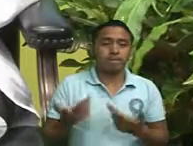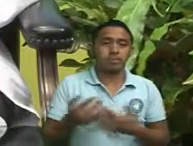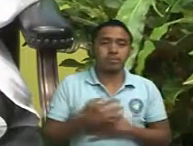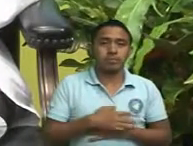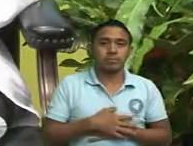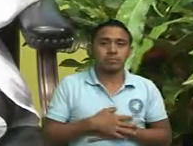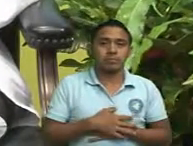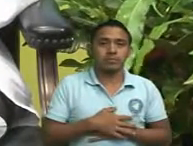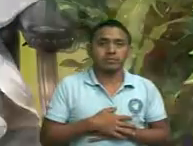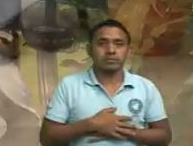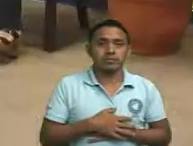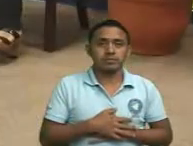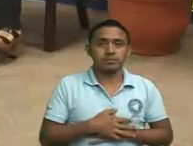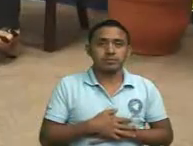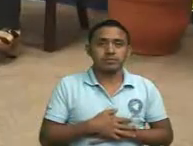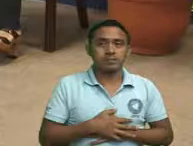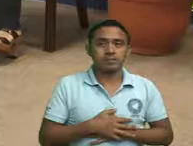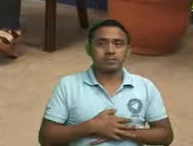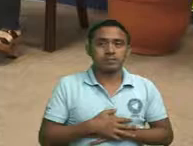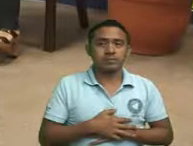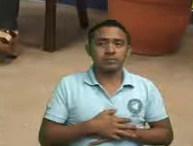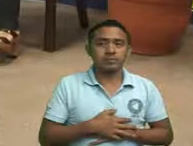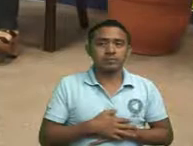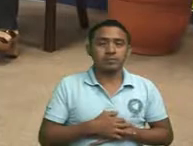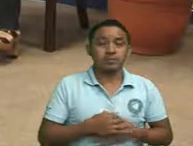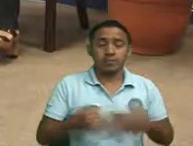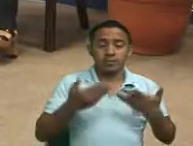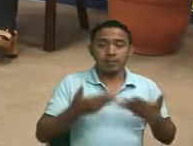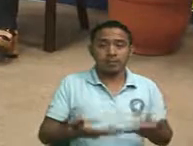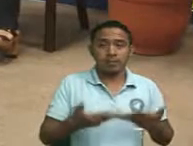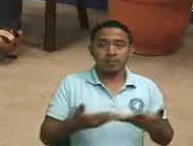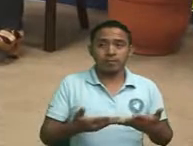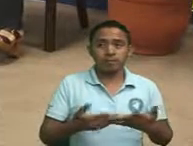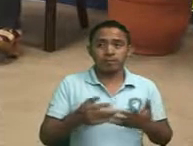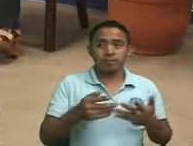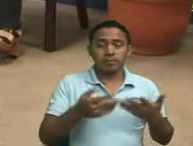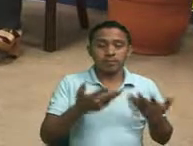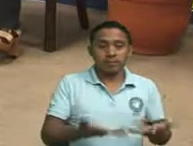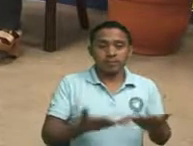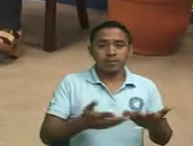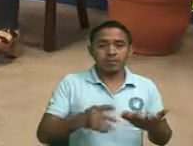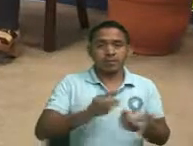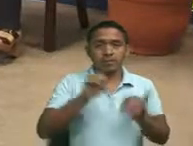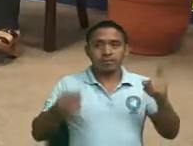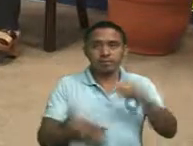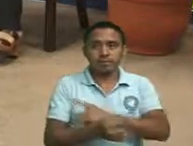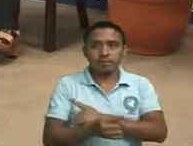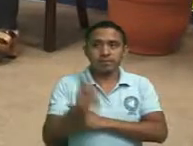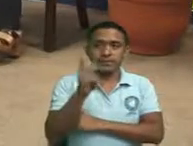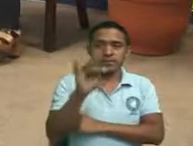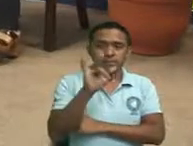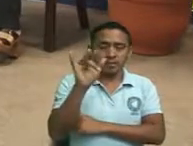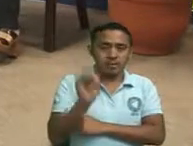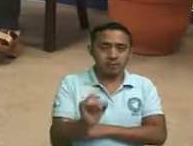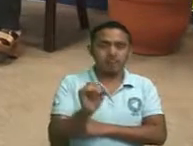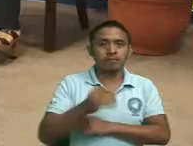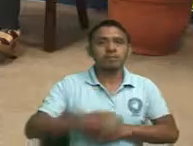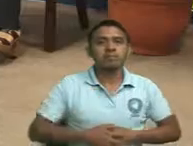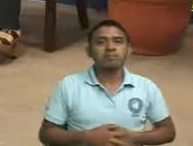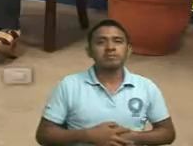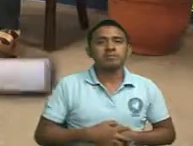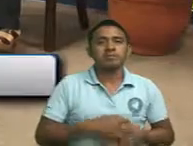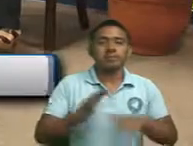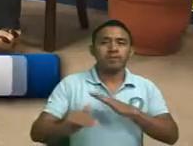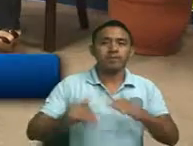¿Ya multiplicar 2 por 2.2? Sí, el peso, en libra, pasarlo a 2.2 para que te lo den kilo, ¿ya?